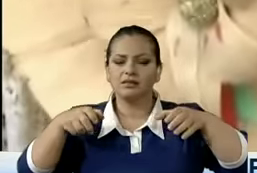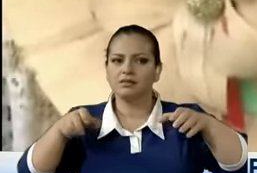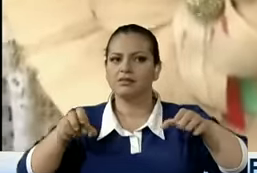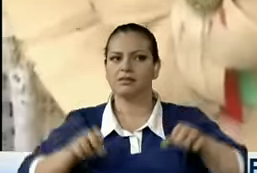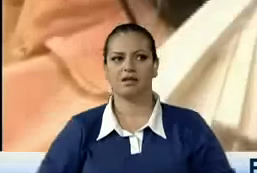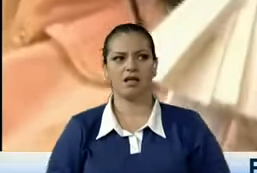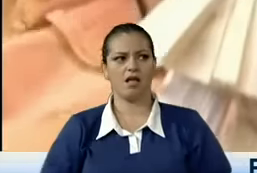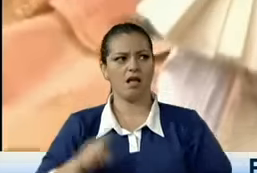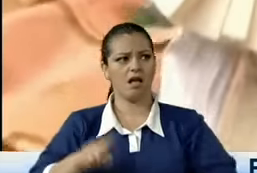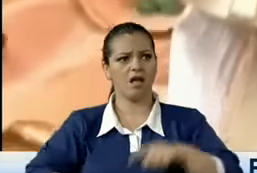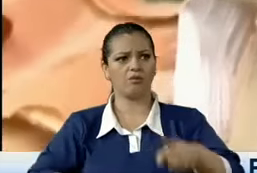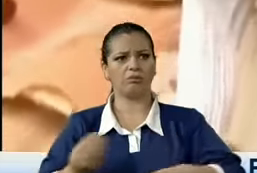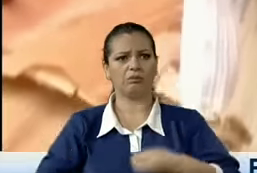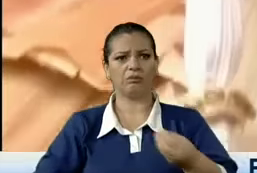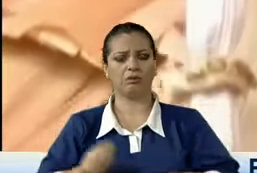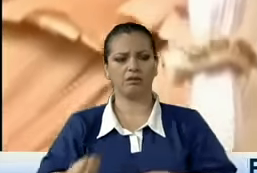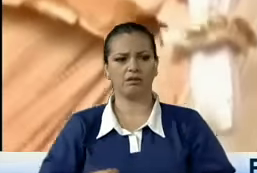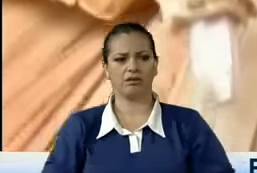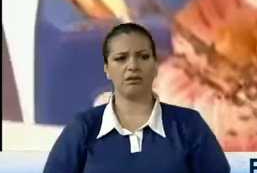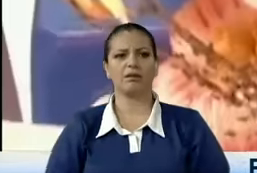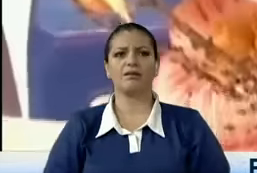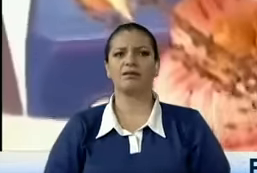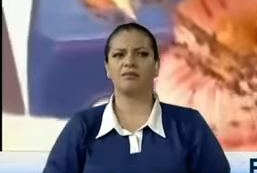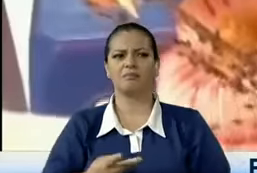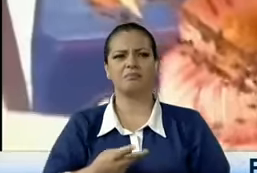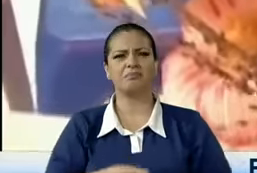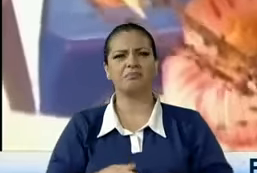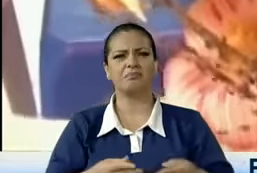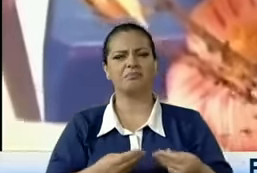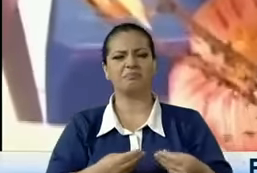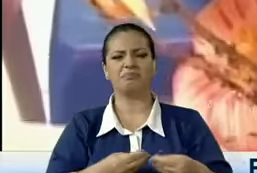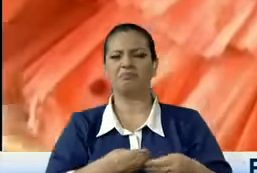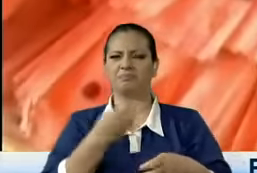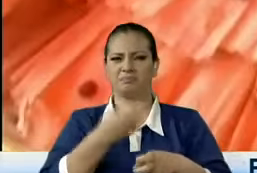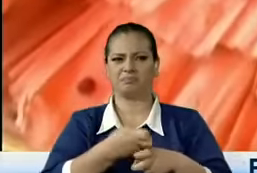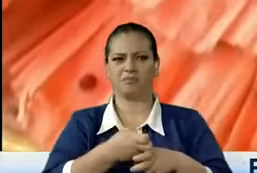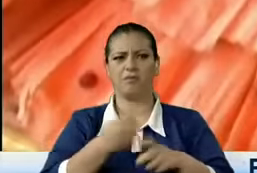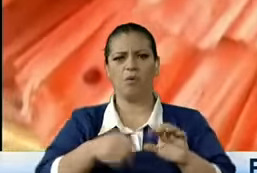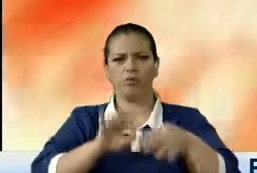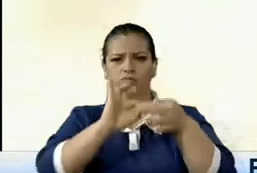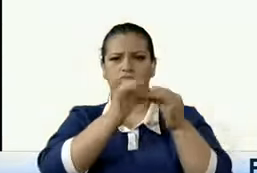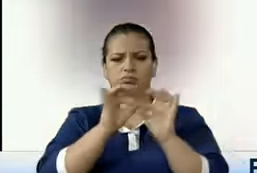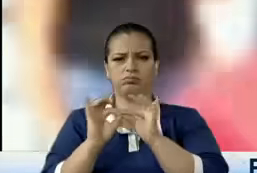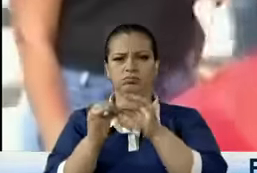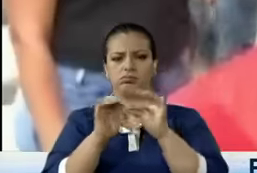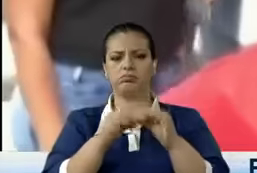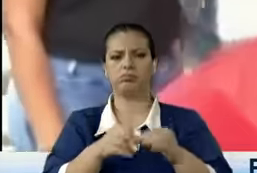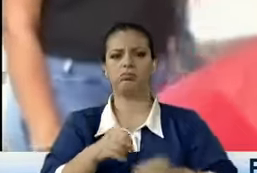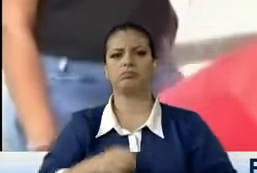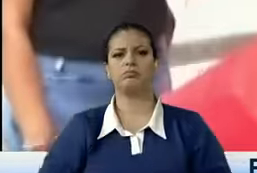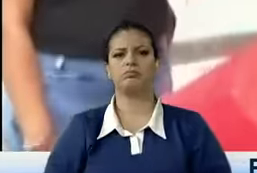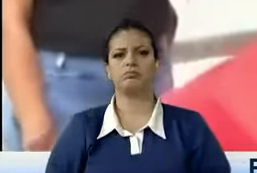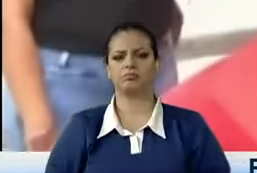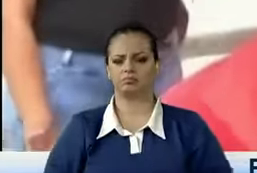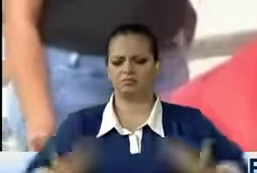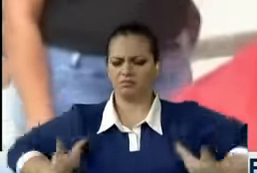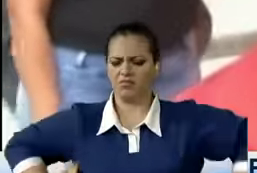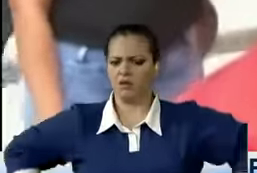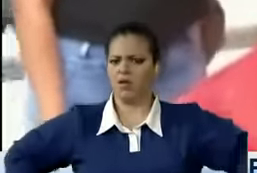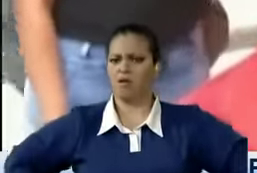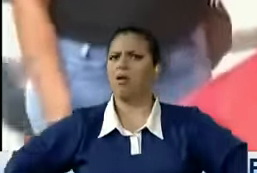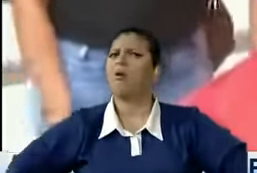elaboran con las hojas de maíz ropas artesanales que representan a diferentes culturas. Hasta vestido con las hojas